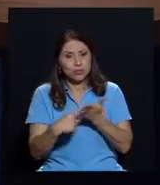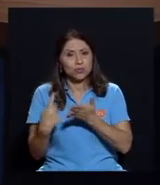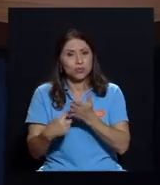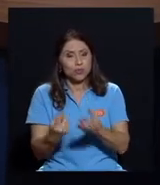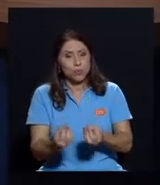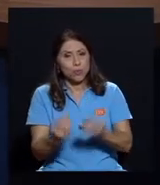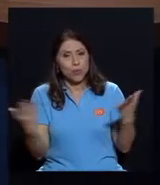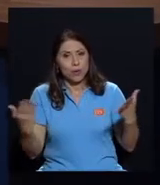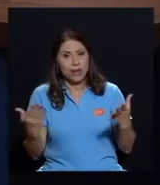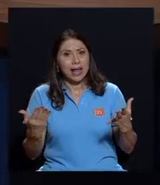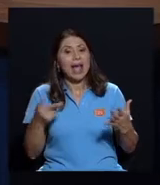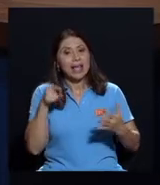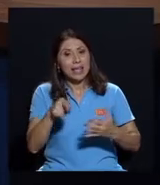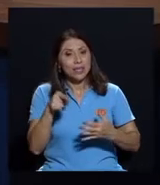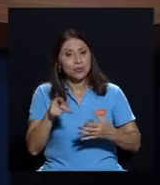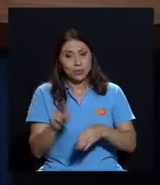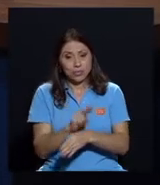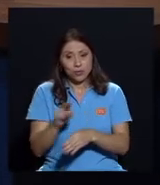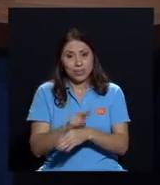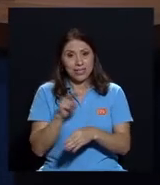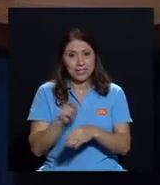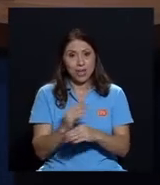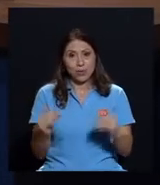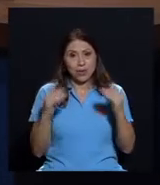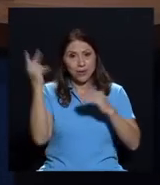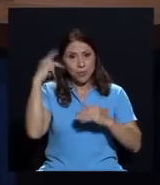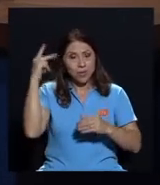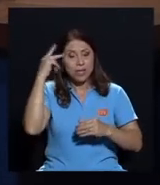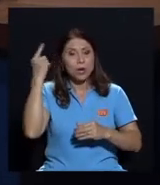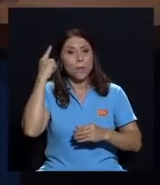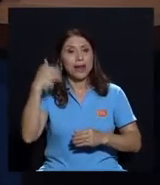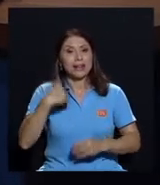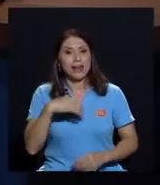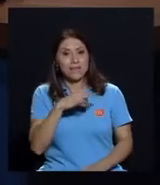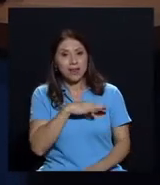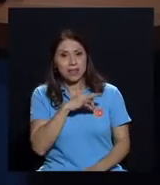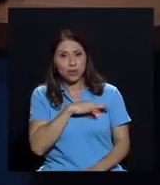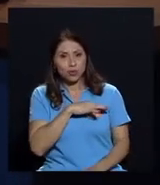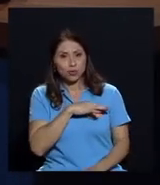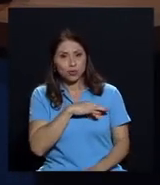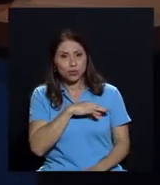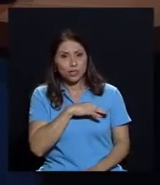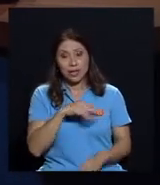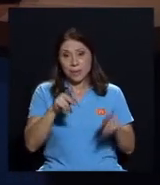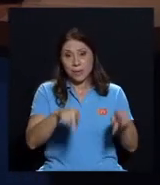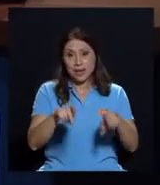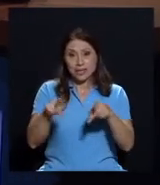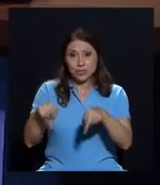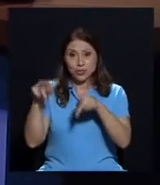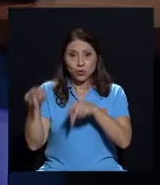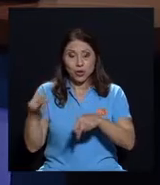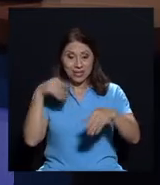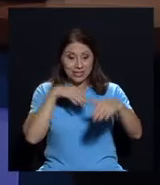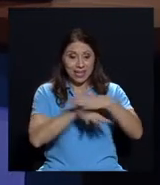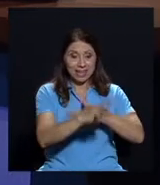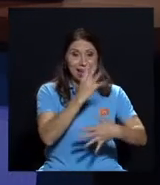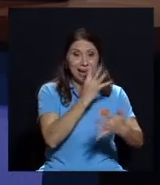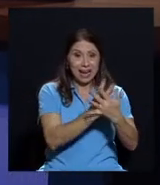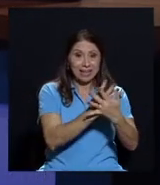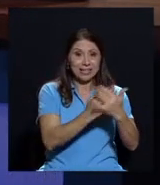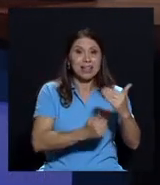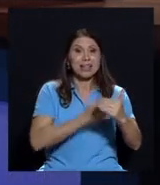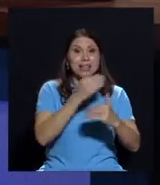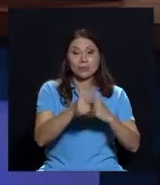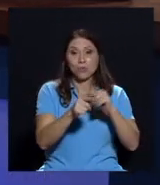utilizada políticamente para tener réditos pues la reincidencia de las personas que pasan el sistema semi institucionalizado